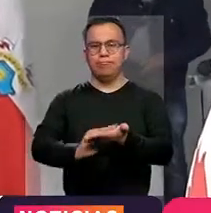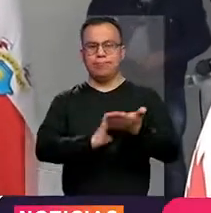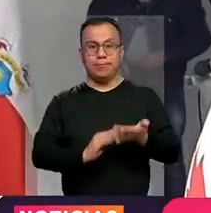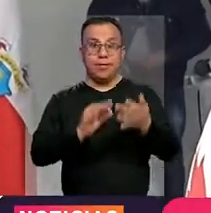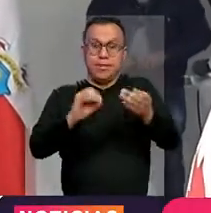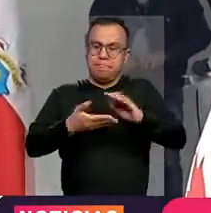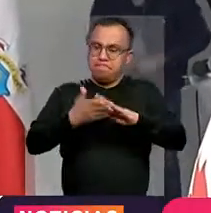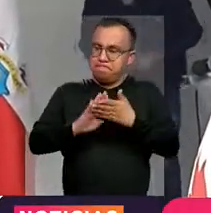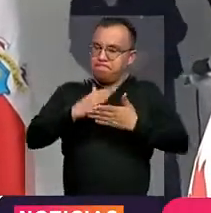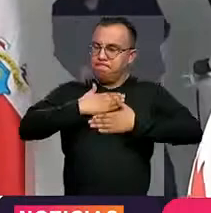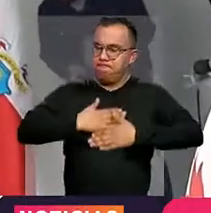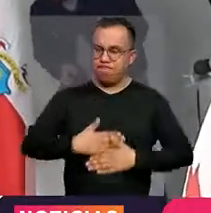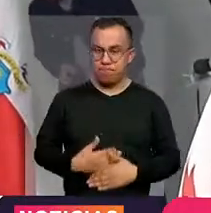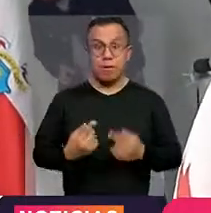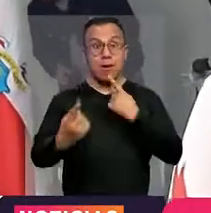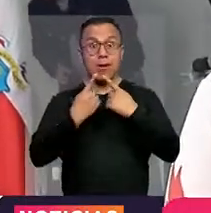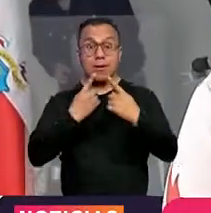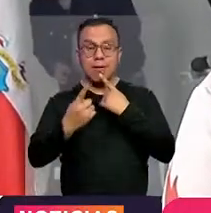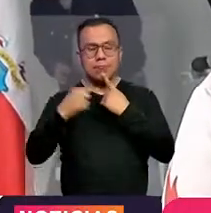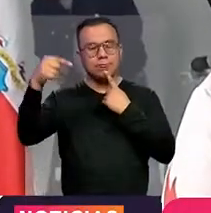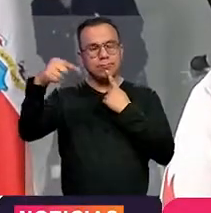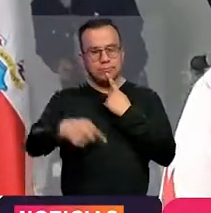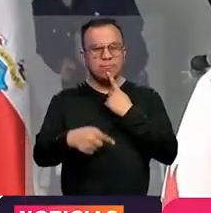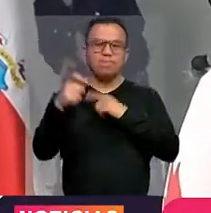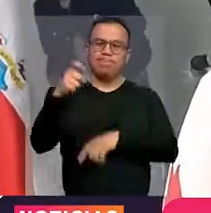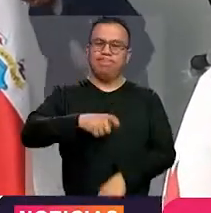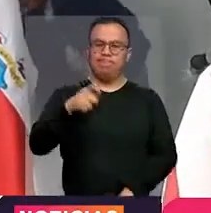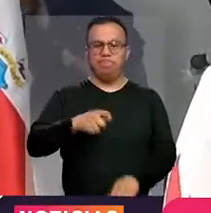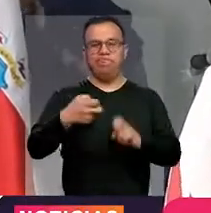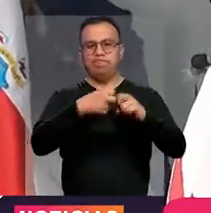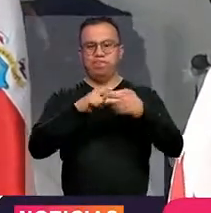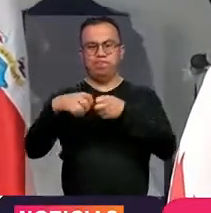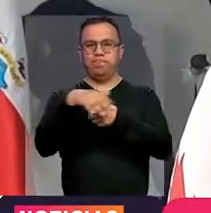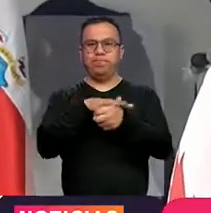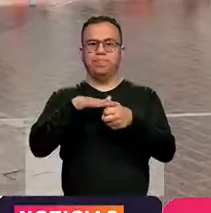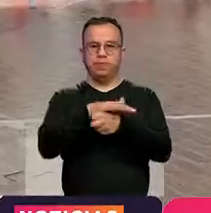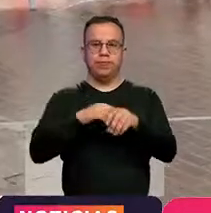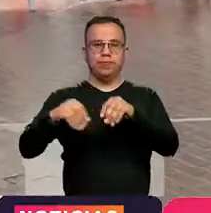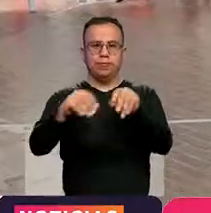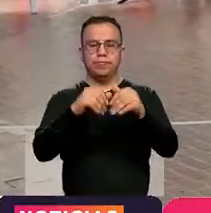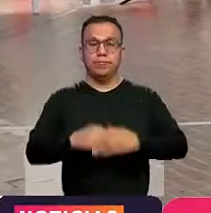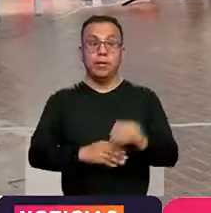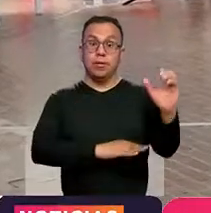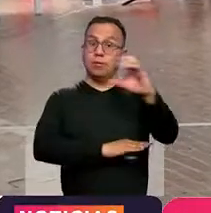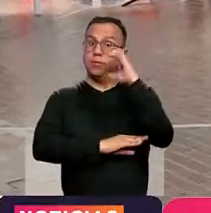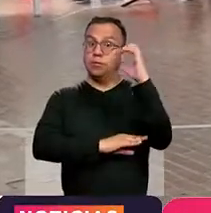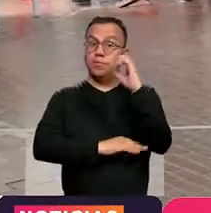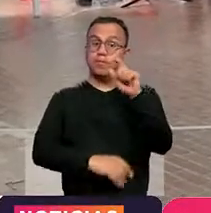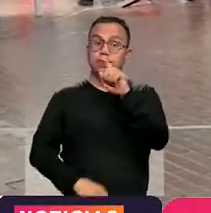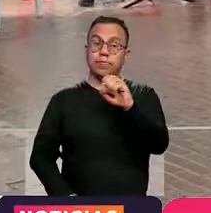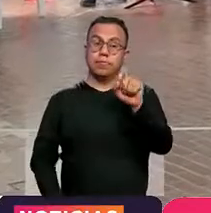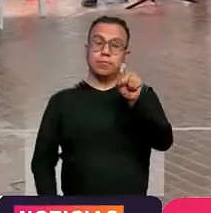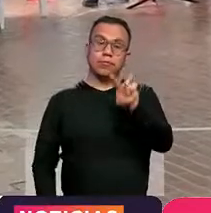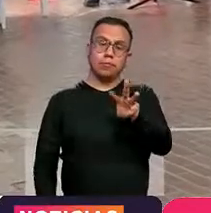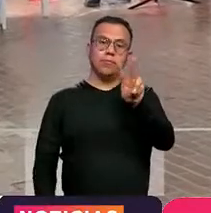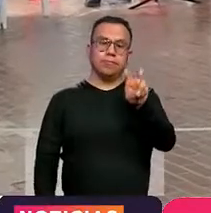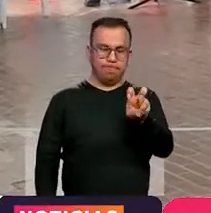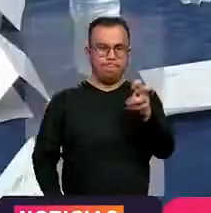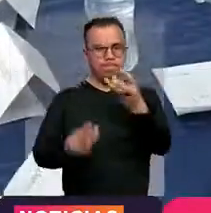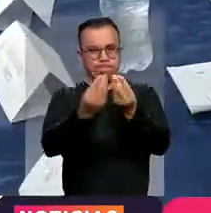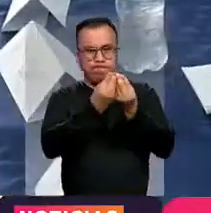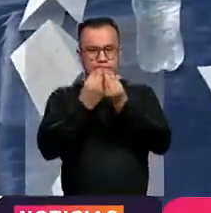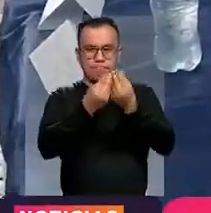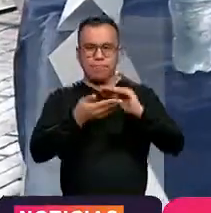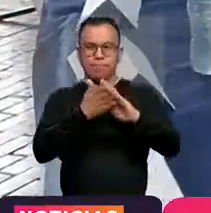manera pacífica, por medio del diálogo, necesidades y conflictividades de los territorios. En Colombia hay 637 consejos de